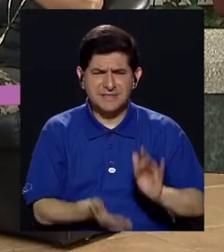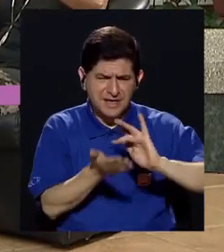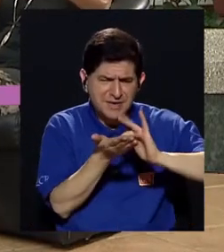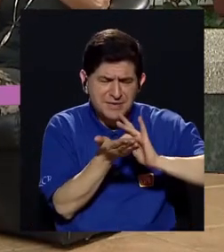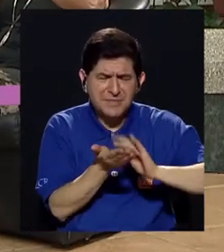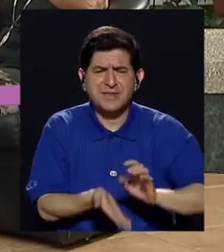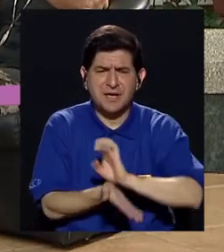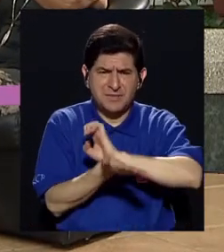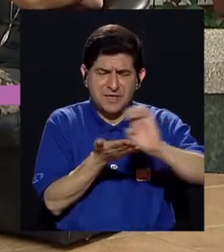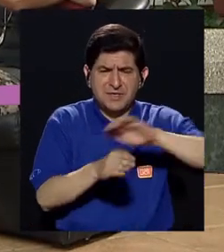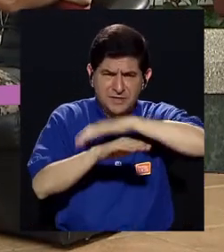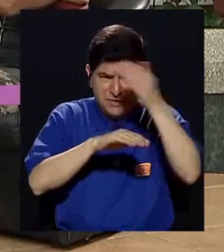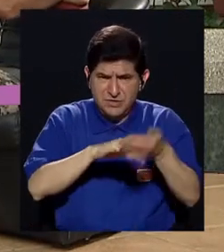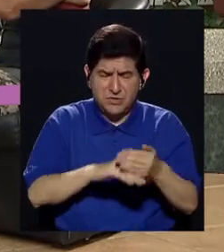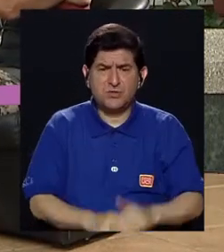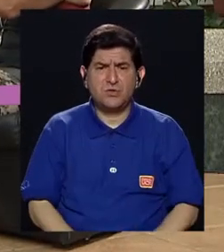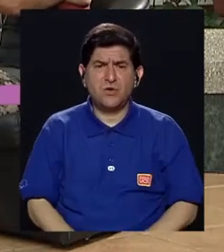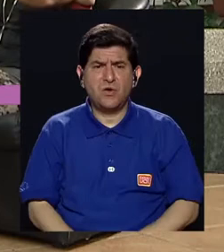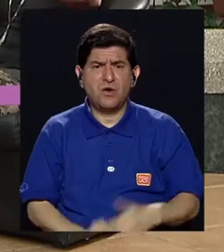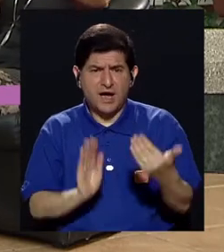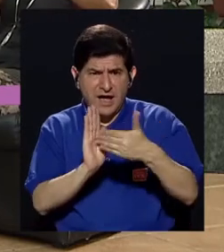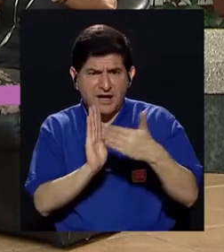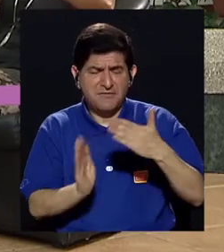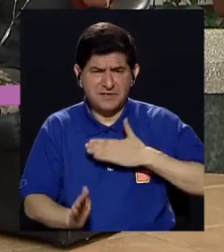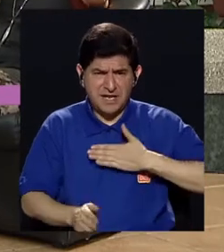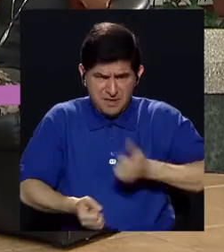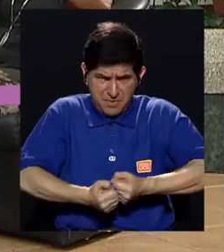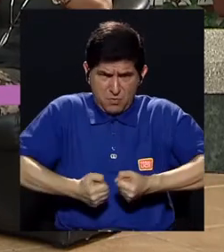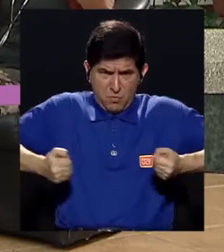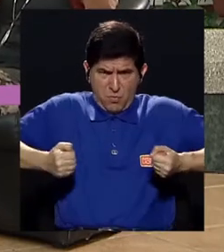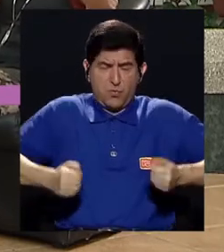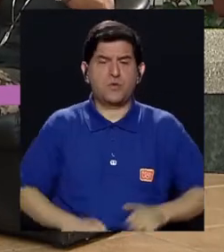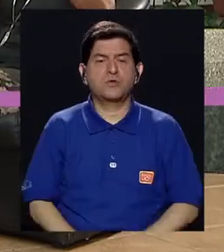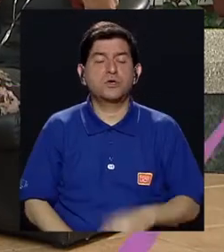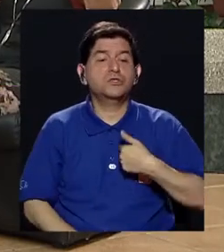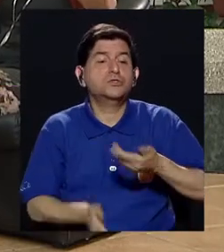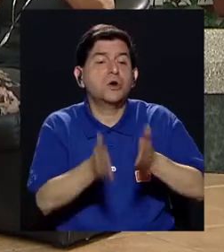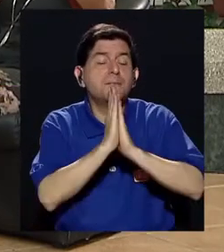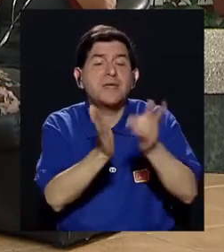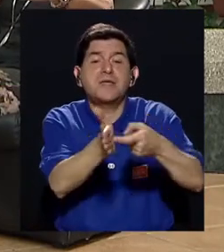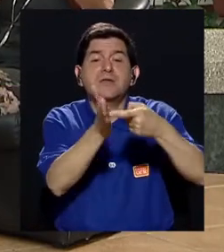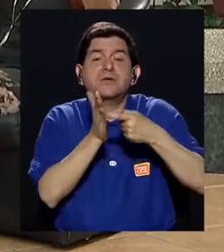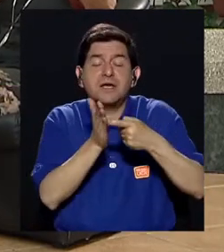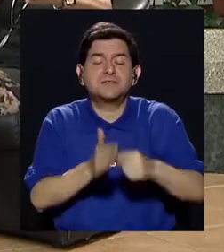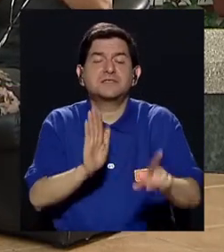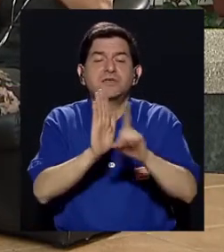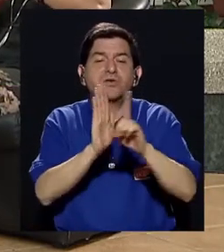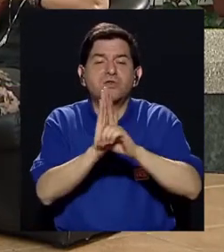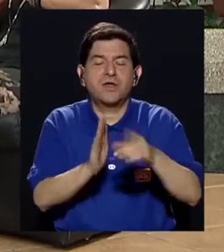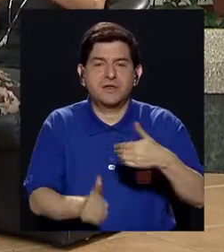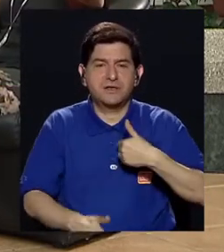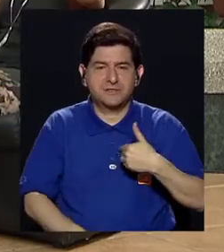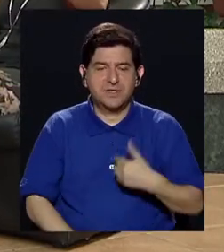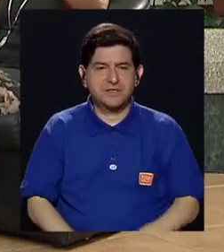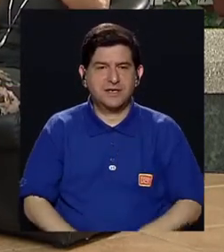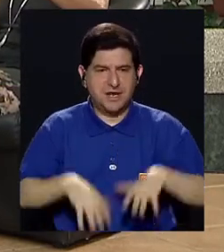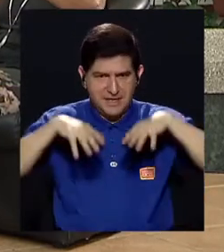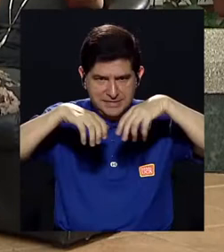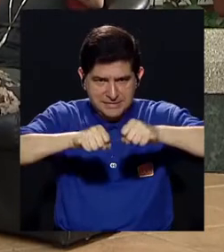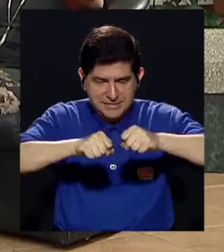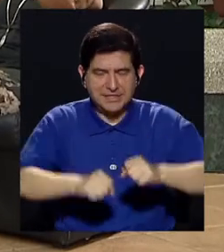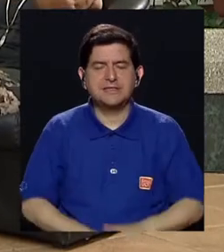peso. Perfecto. No es que dejo el anticonceptivo, es que entonces pido y exijo mi derecho a tener una consulta, una